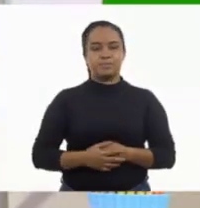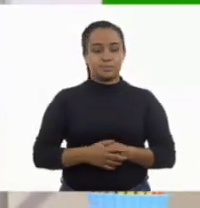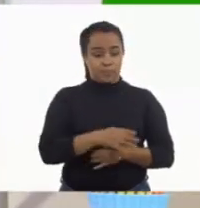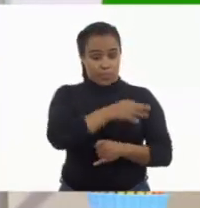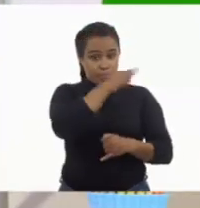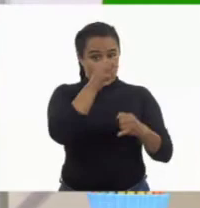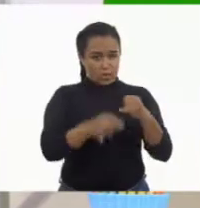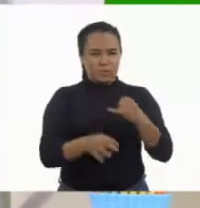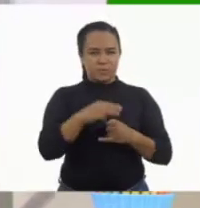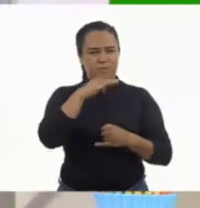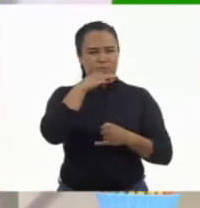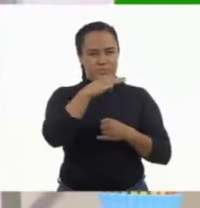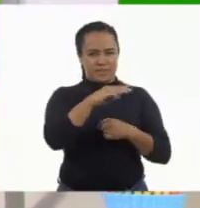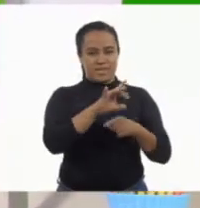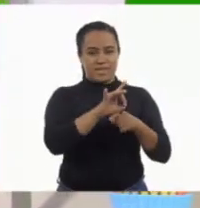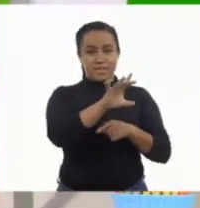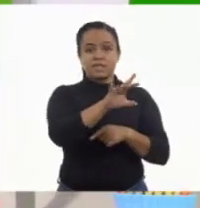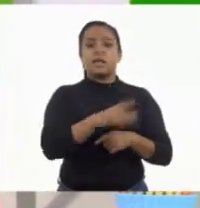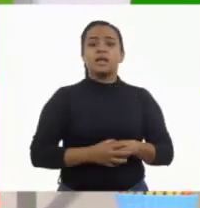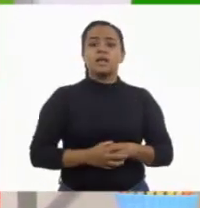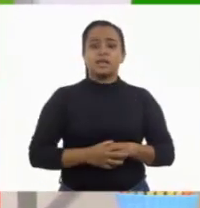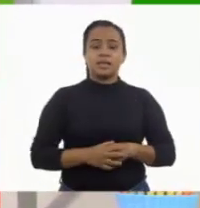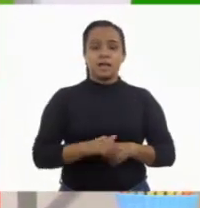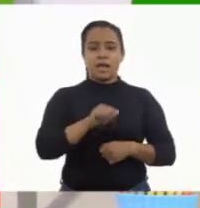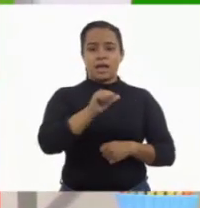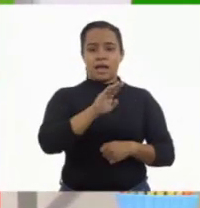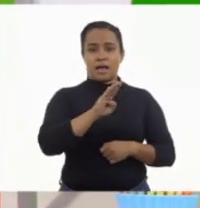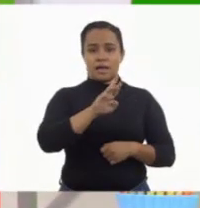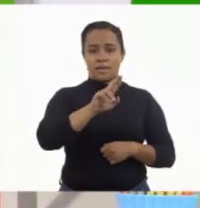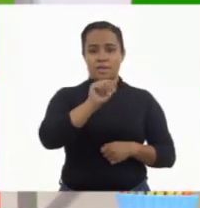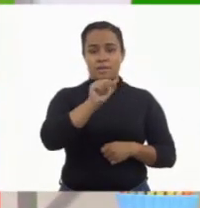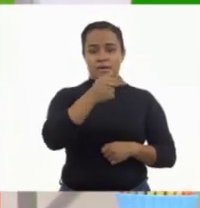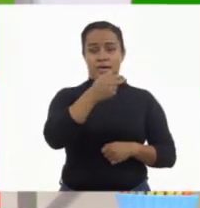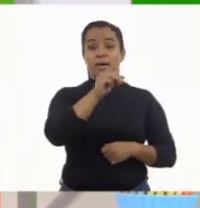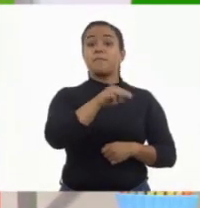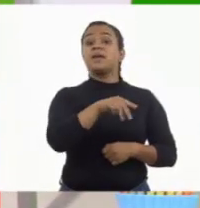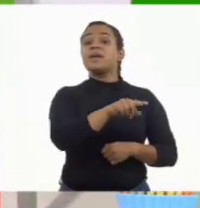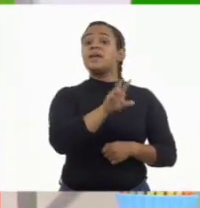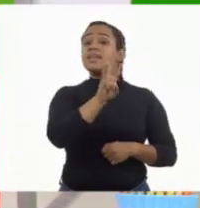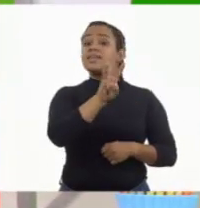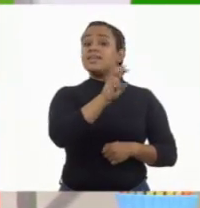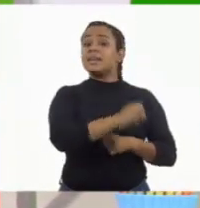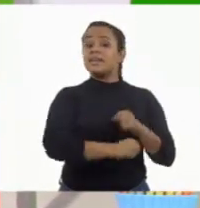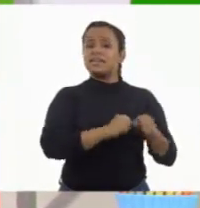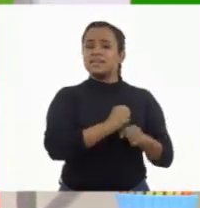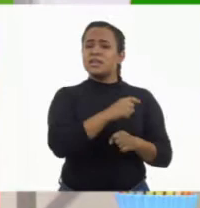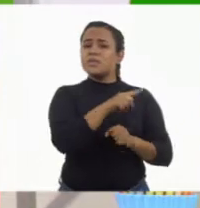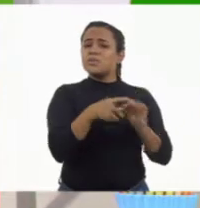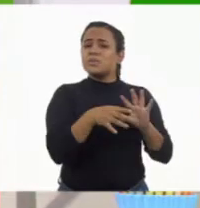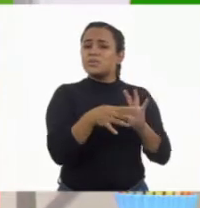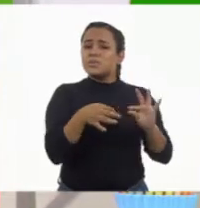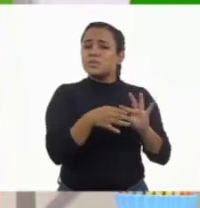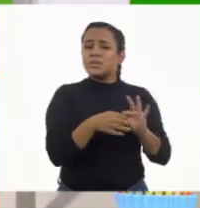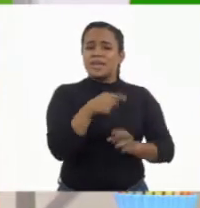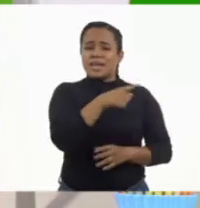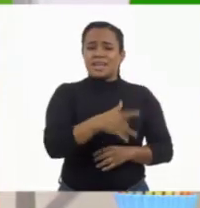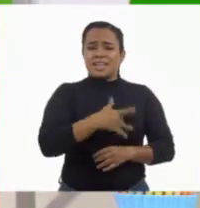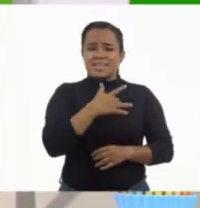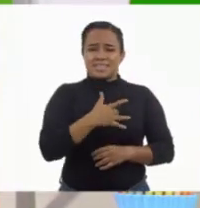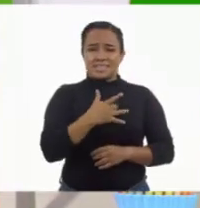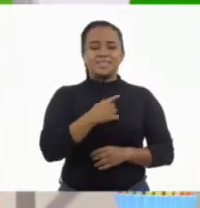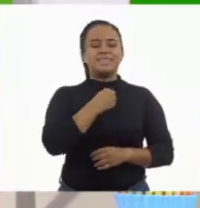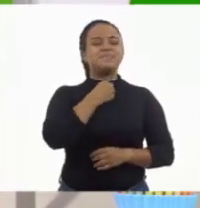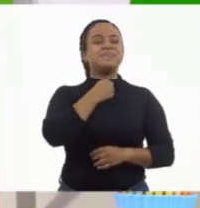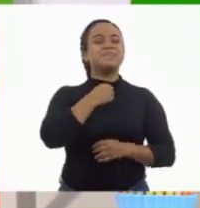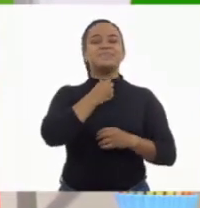Este último comentario es de Abraham de 3 años, que nos platica que él siente cosquillas en